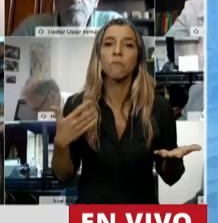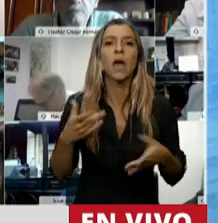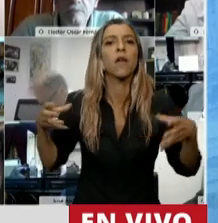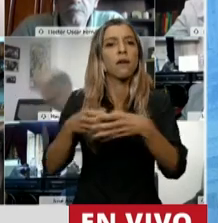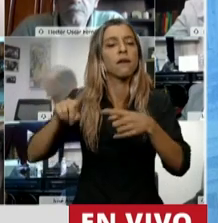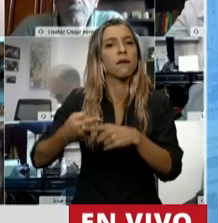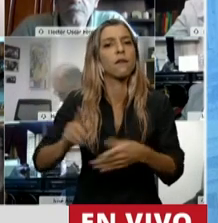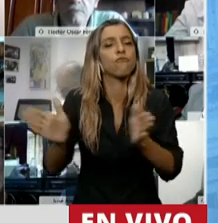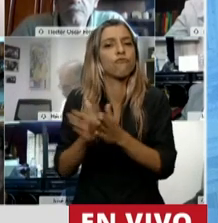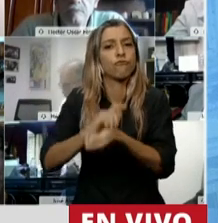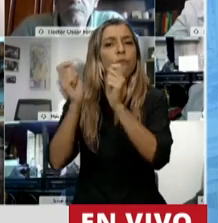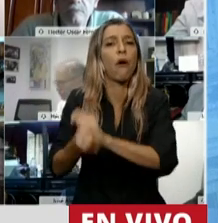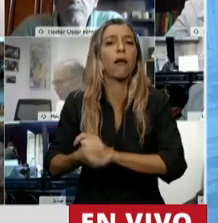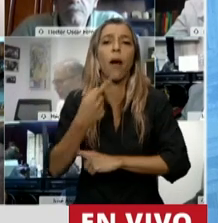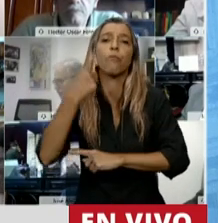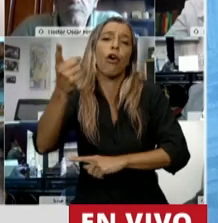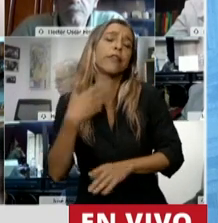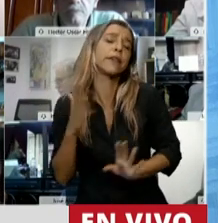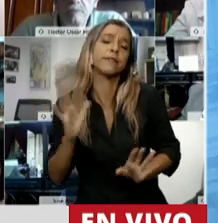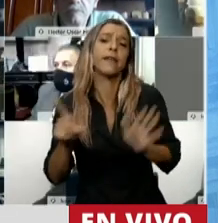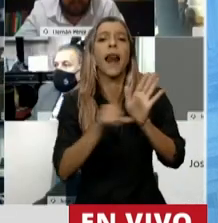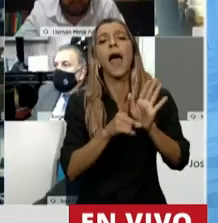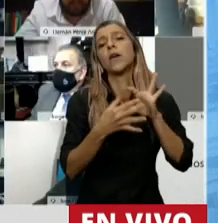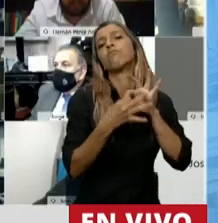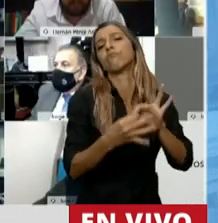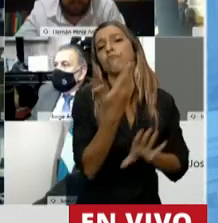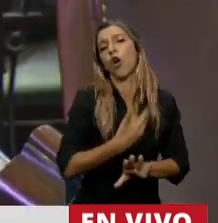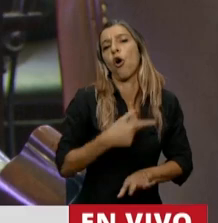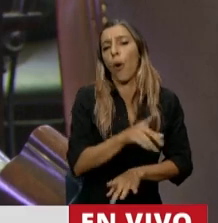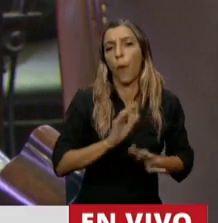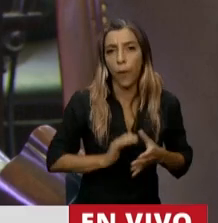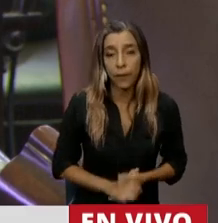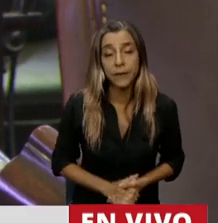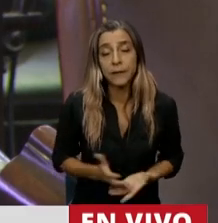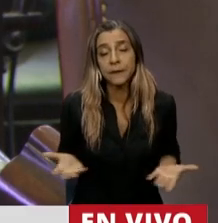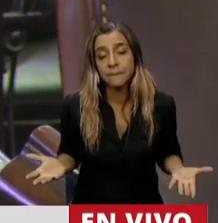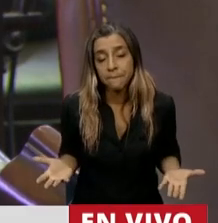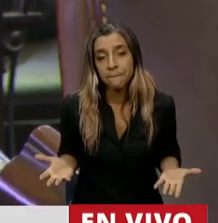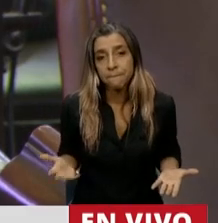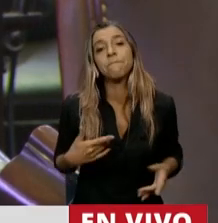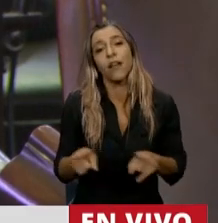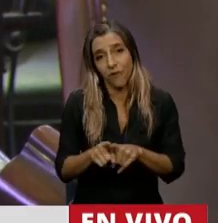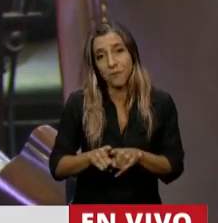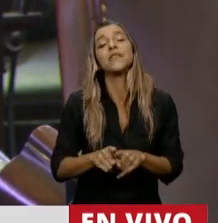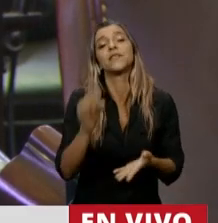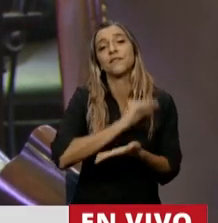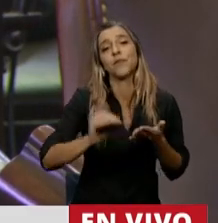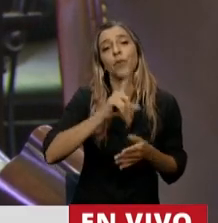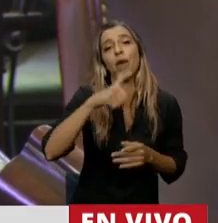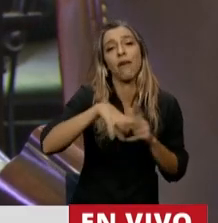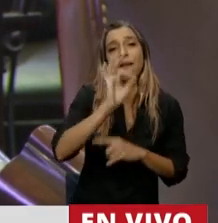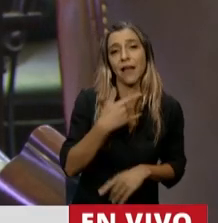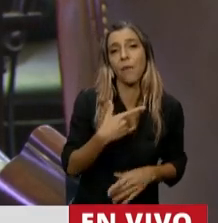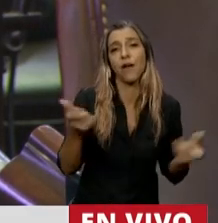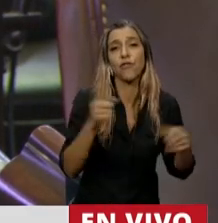por el Cambio es que esta es la ley del oficialismo. Yo creo, como decía también la diputada Camaño en la comisión, que esta ley